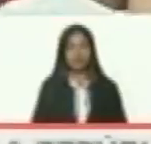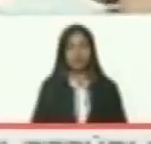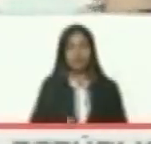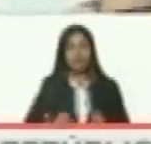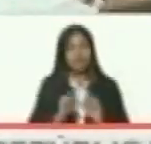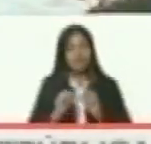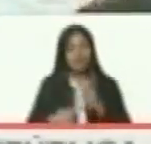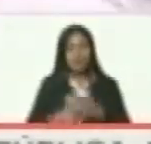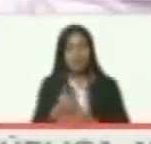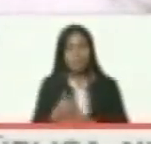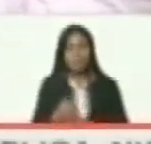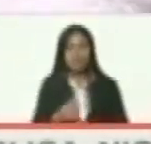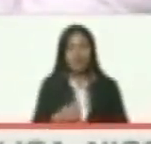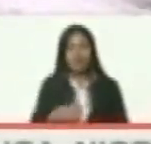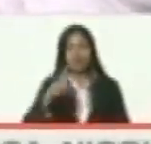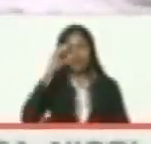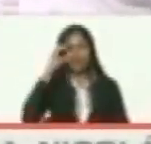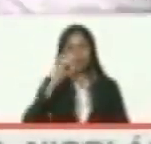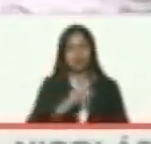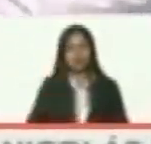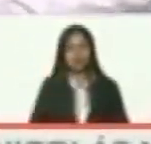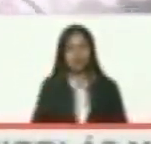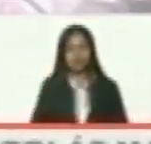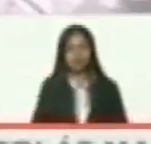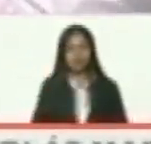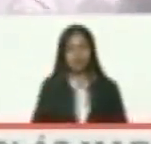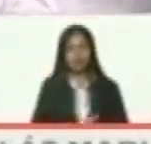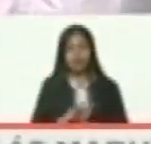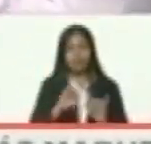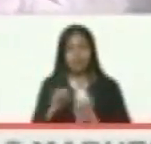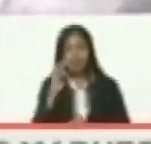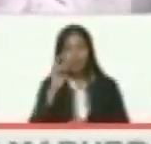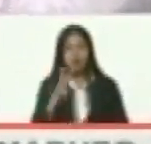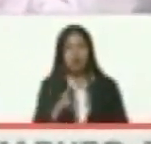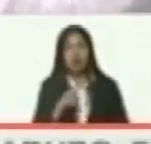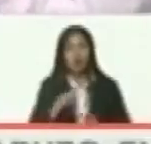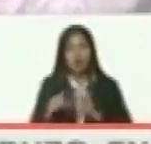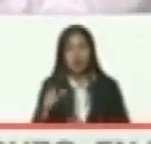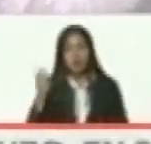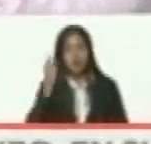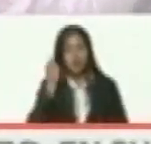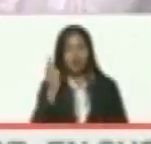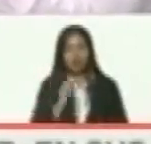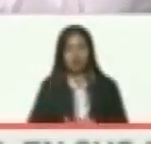¡Palante, compañera Delcy! Para que ustedes vean, puras mujeres.